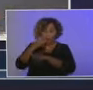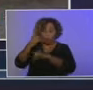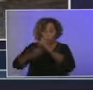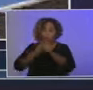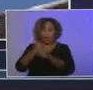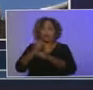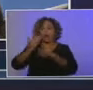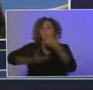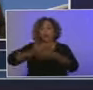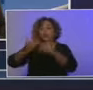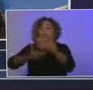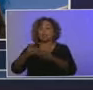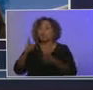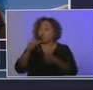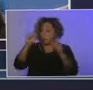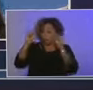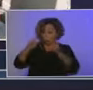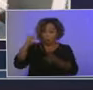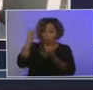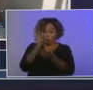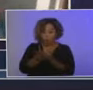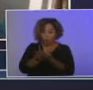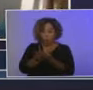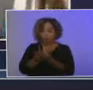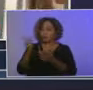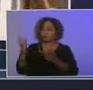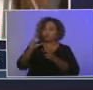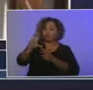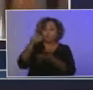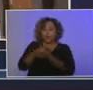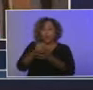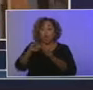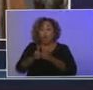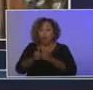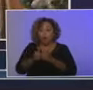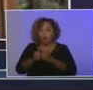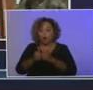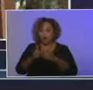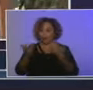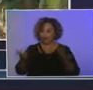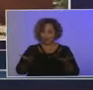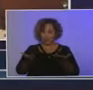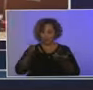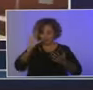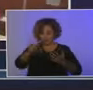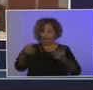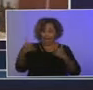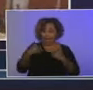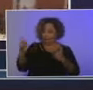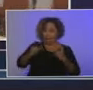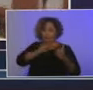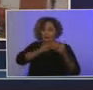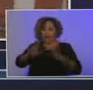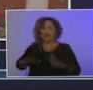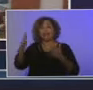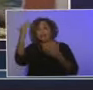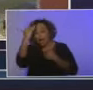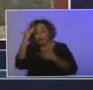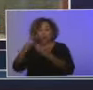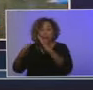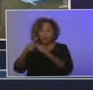el proceso de elegibilidad y de adjudicación. Para eso tenían de aliados los municipios. Mucho, pero